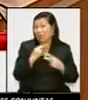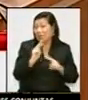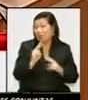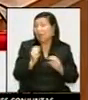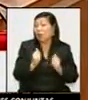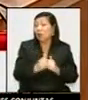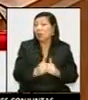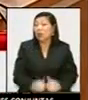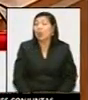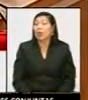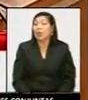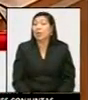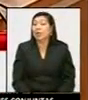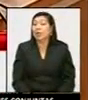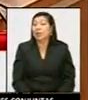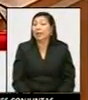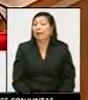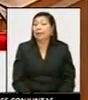básicamente con